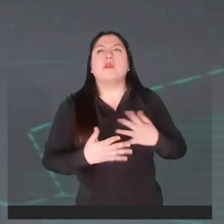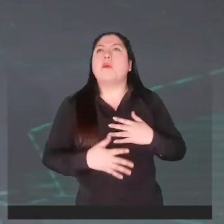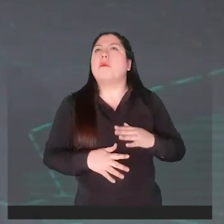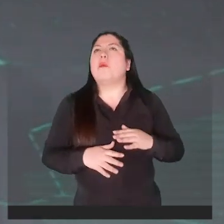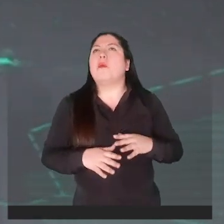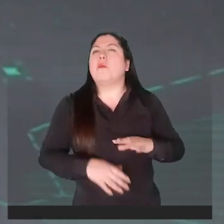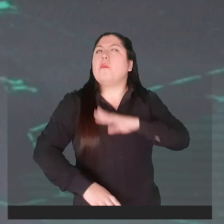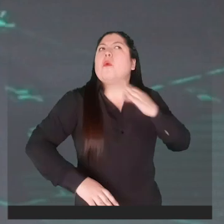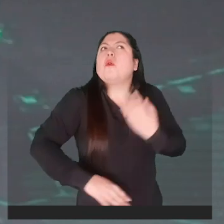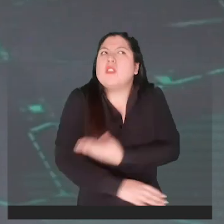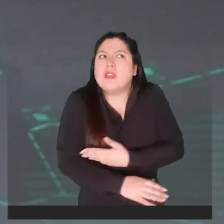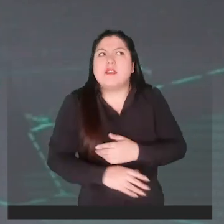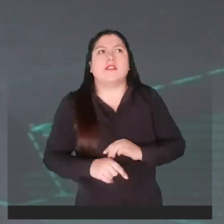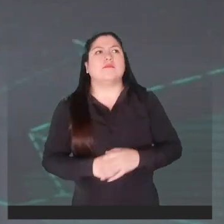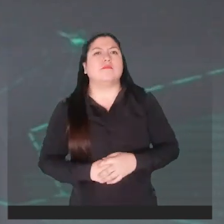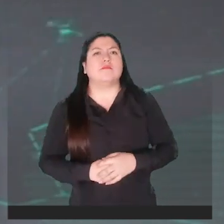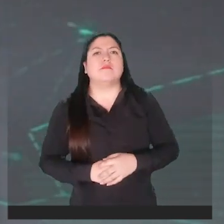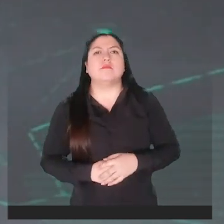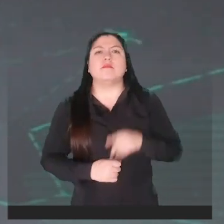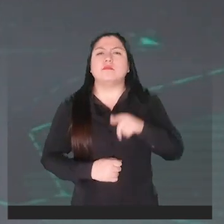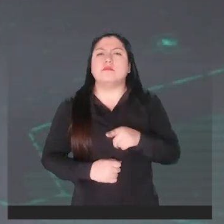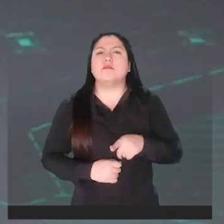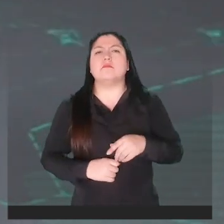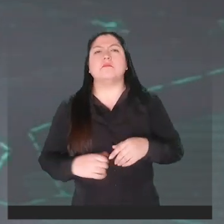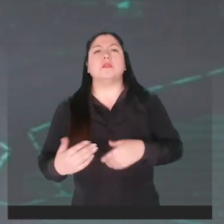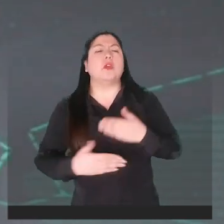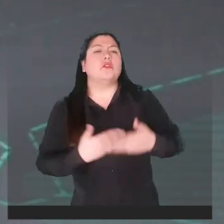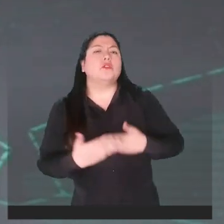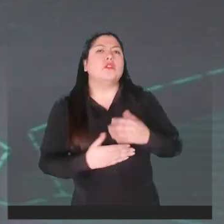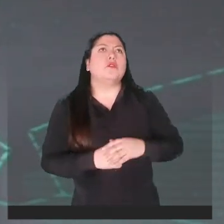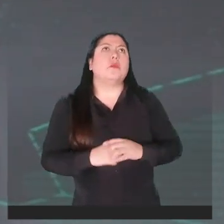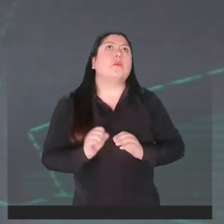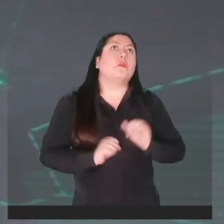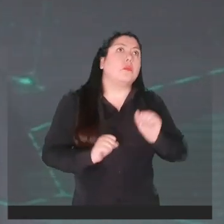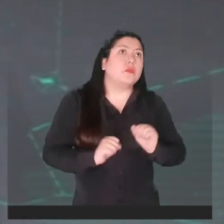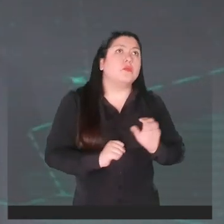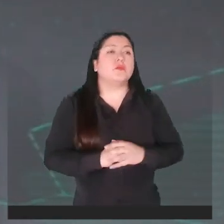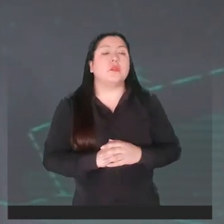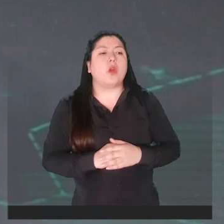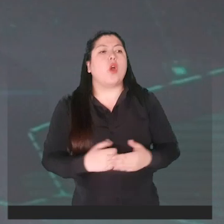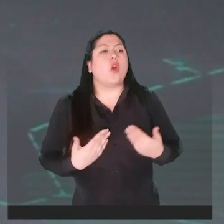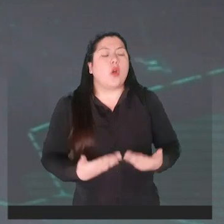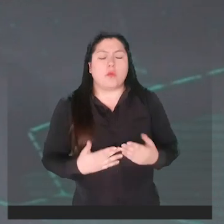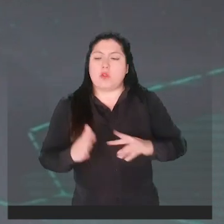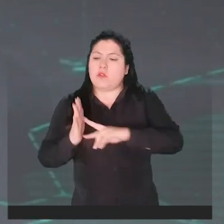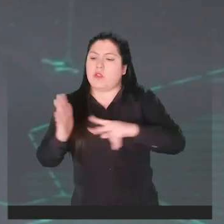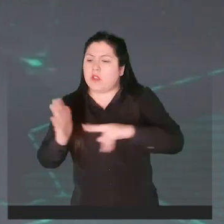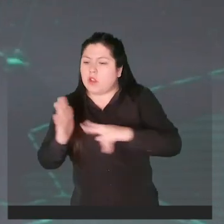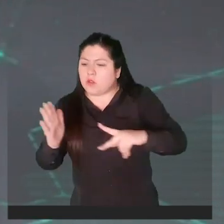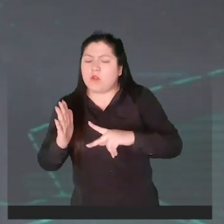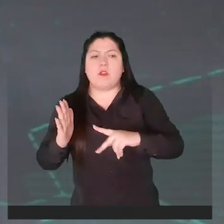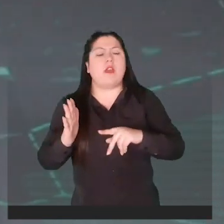territorialidad, quienes tendrán reparos algunos de los modelos posibles de articulación entre